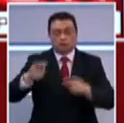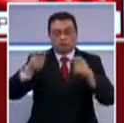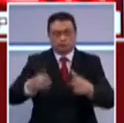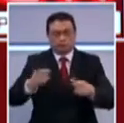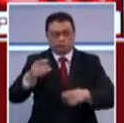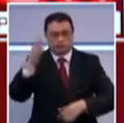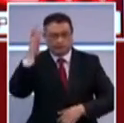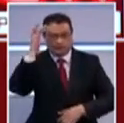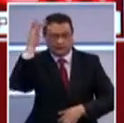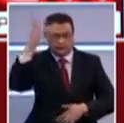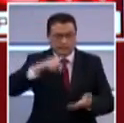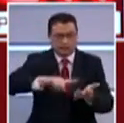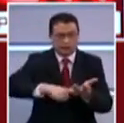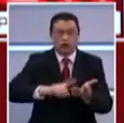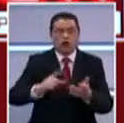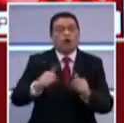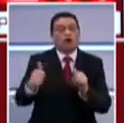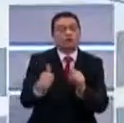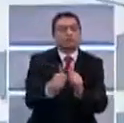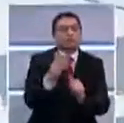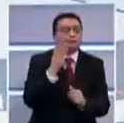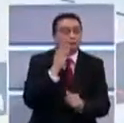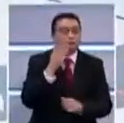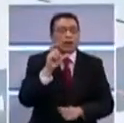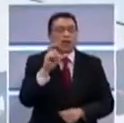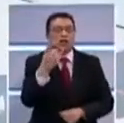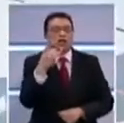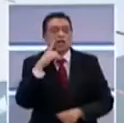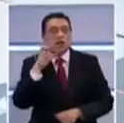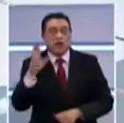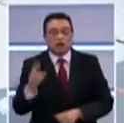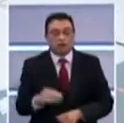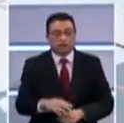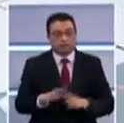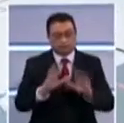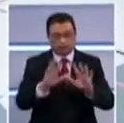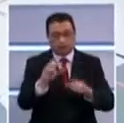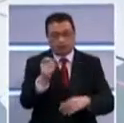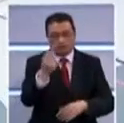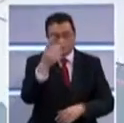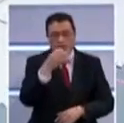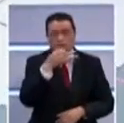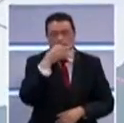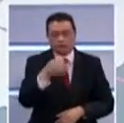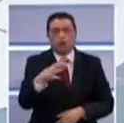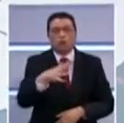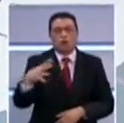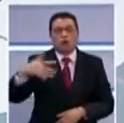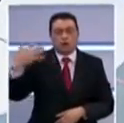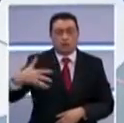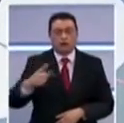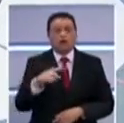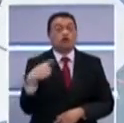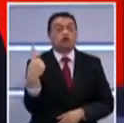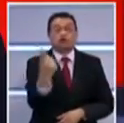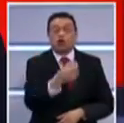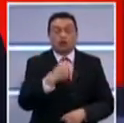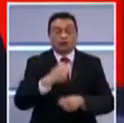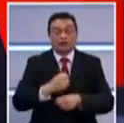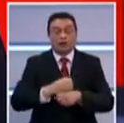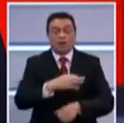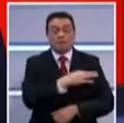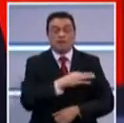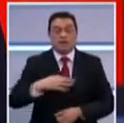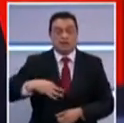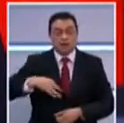técnicas sino por su cercanía al senador guillermo es verdad bueno primero señalar que es muy importante que todas las personas que trabajan en el ministerio de